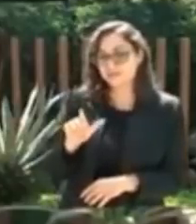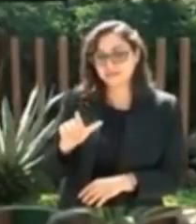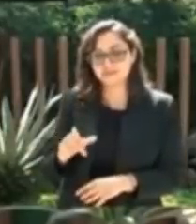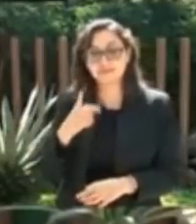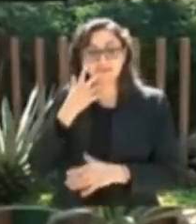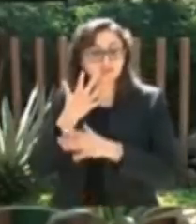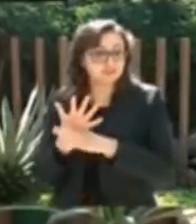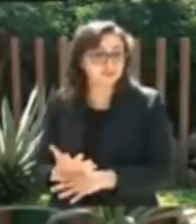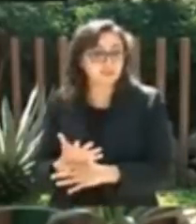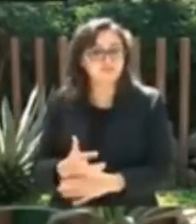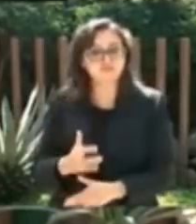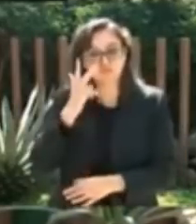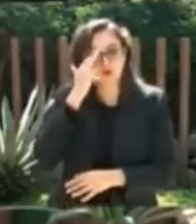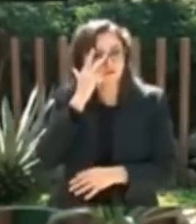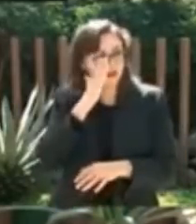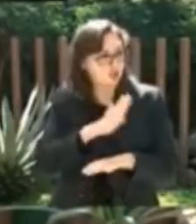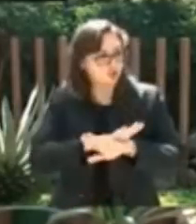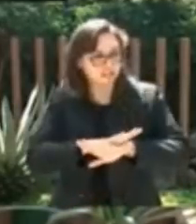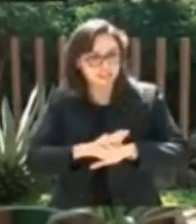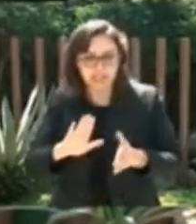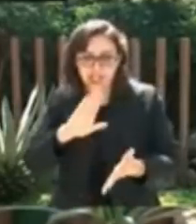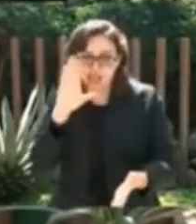Porfirio, pero